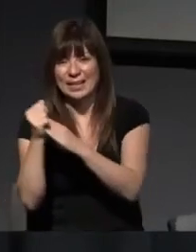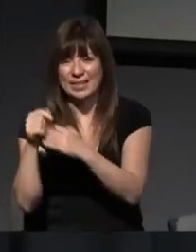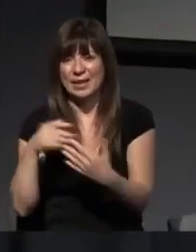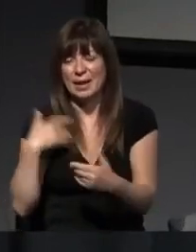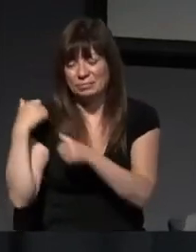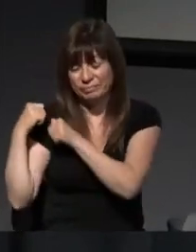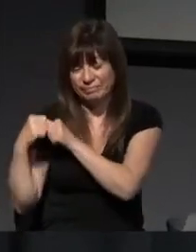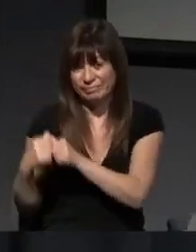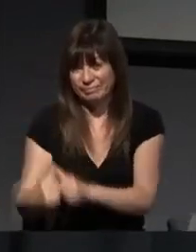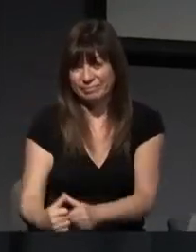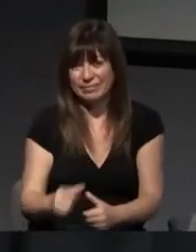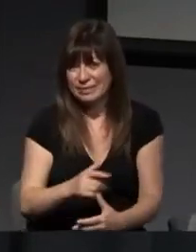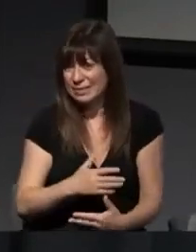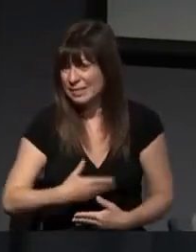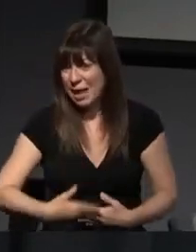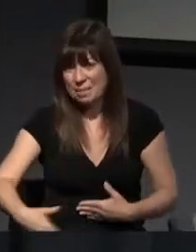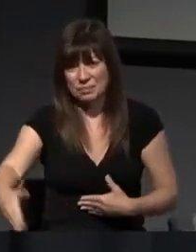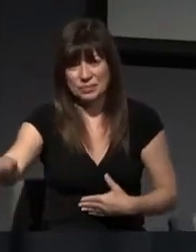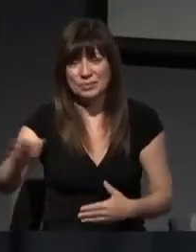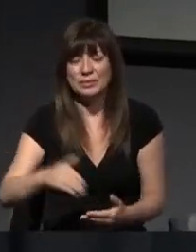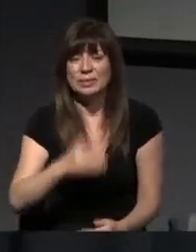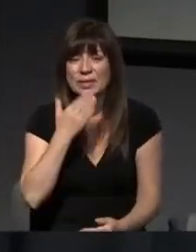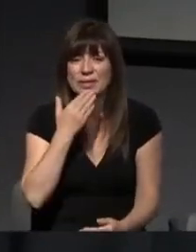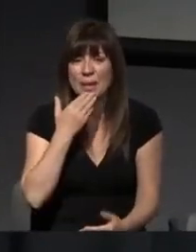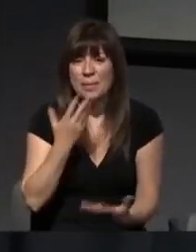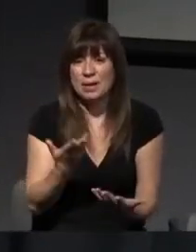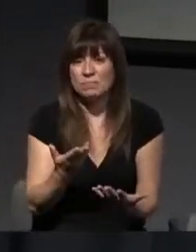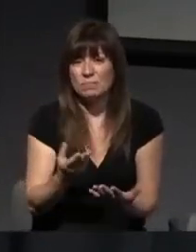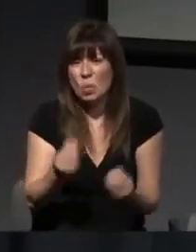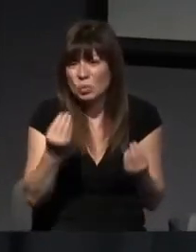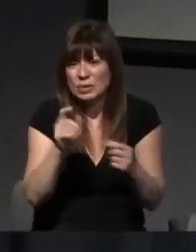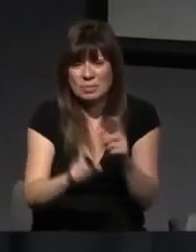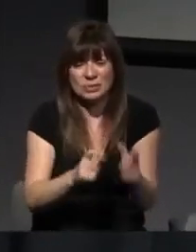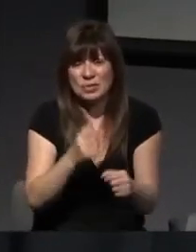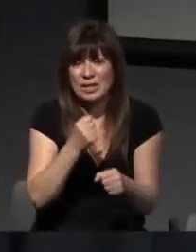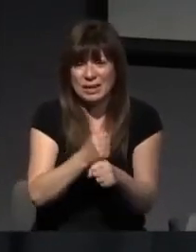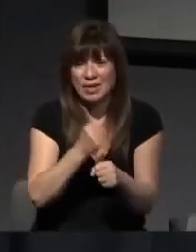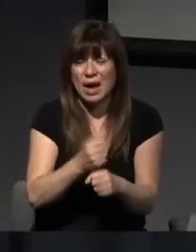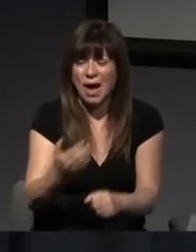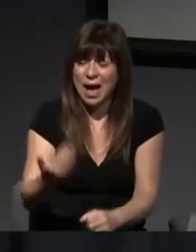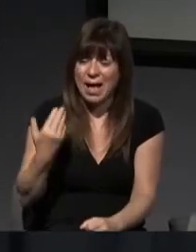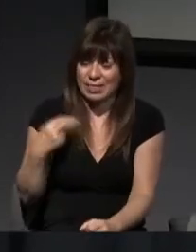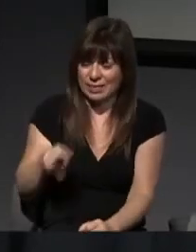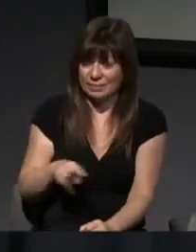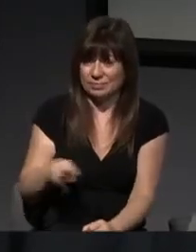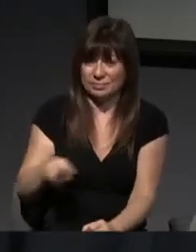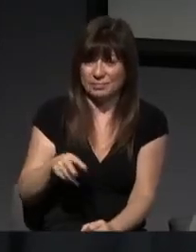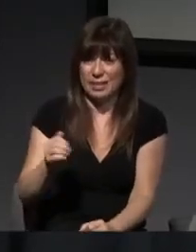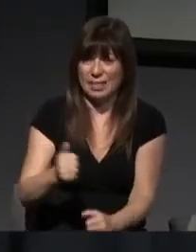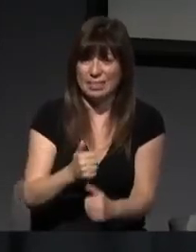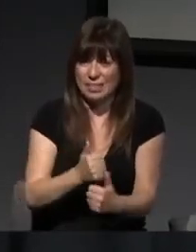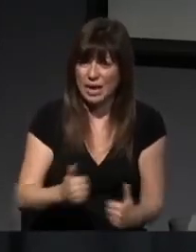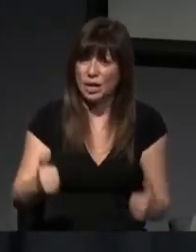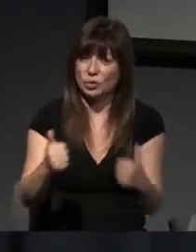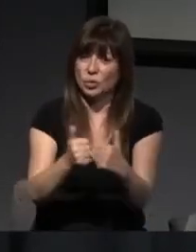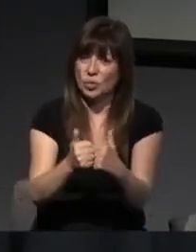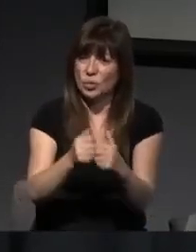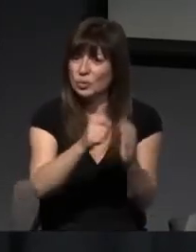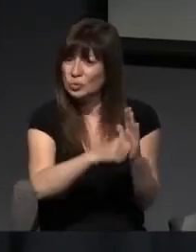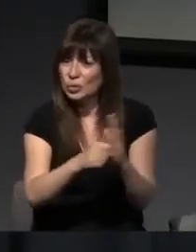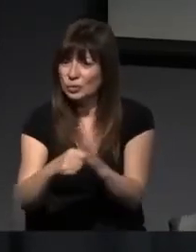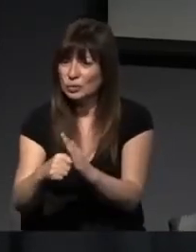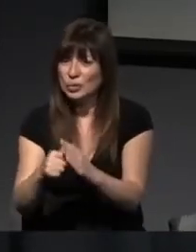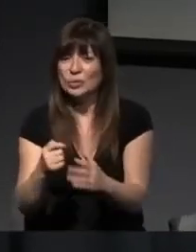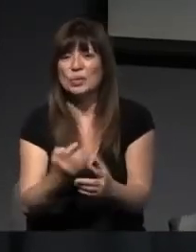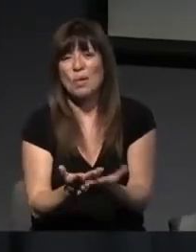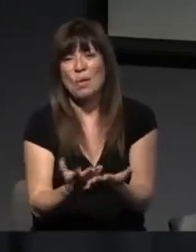tanto tiempo, de todos los que han antecedido, ¿no es cierto?, a Elena y a Víctor, los directores, los socios, etcétera, que desde su compromiso han